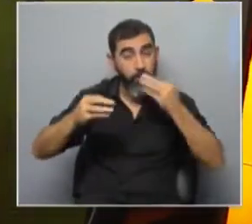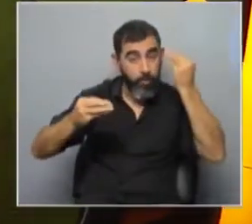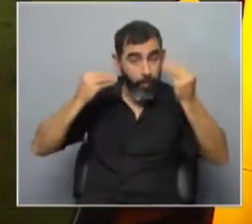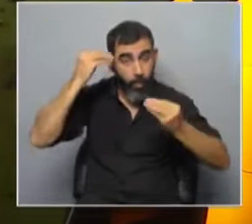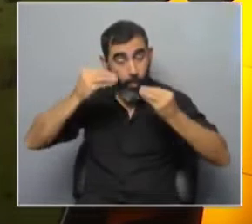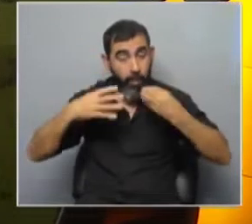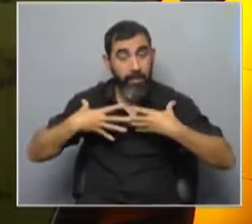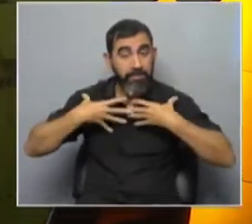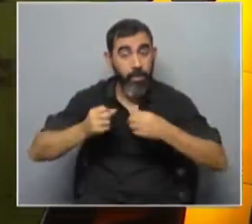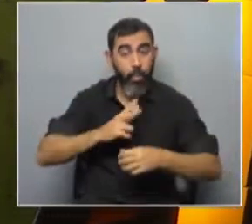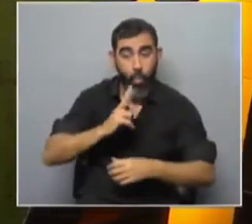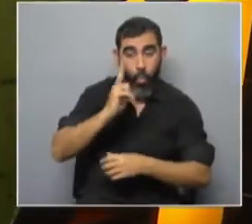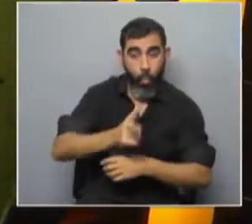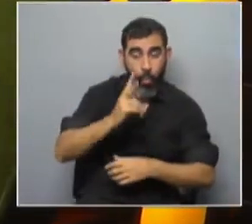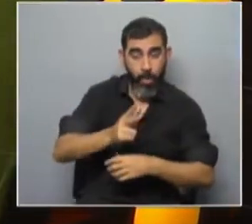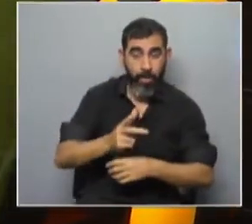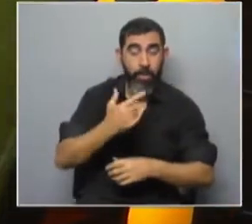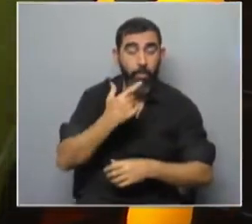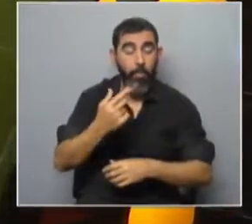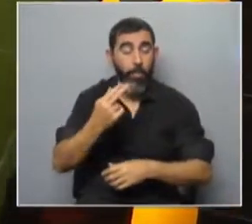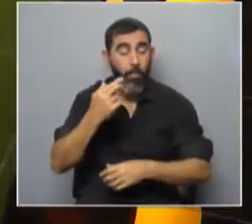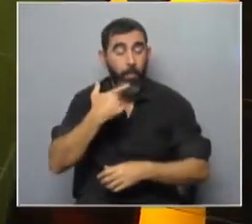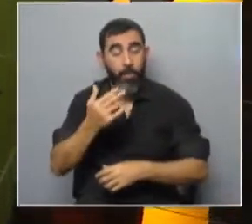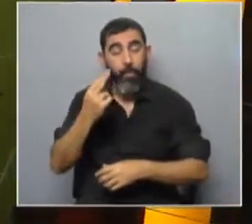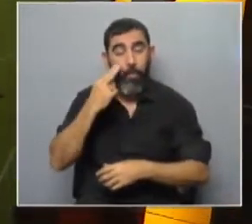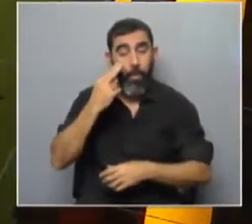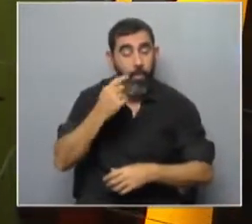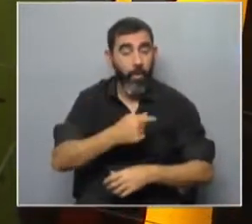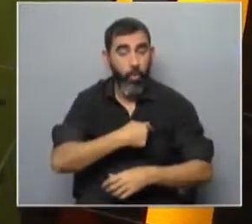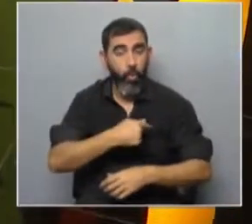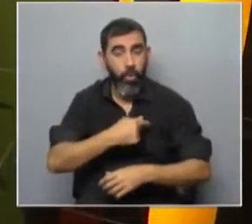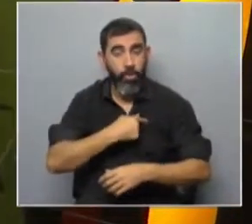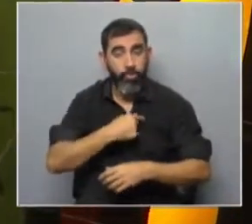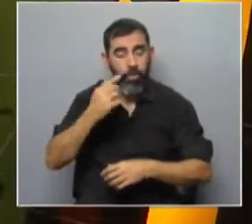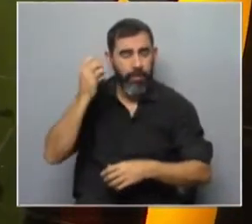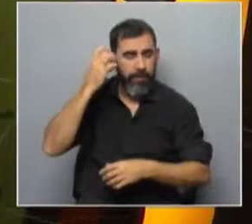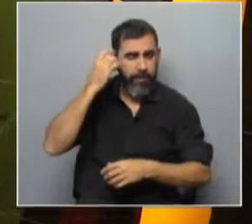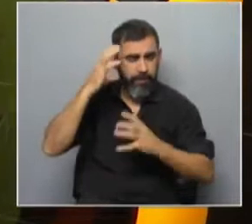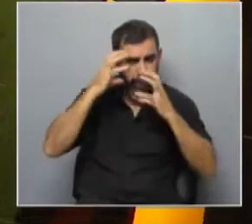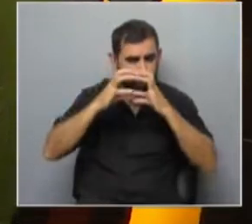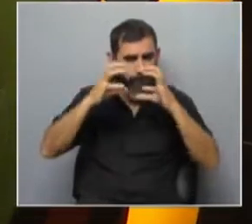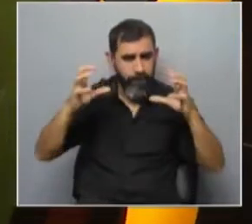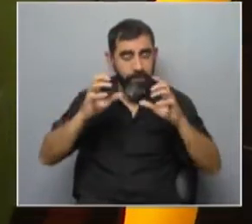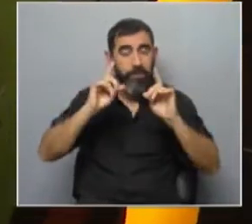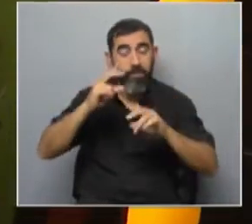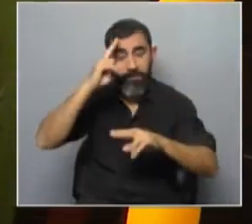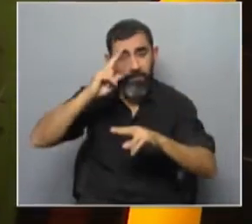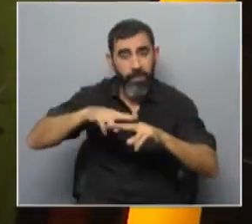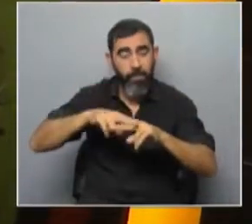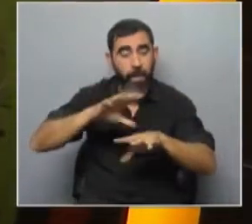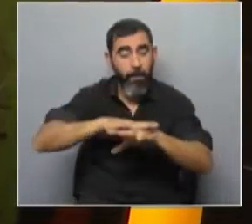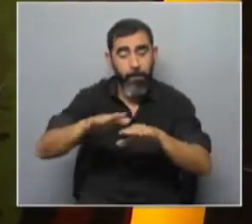para la salud humana, como la miocarditis, la encefalitis, también la enfermedad de manos,